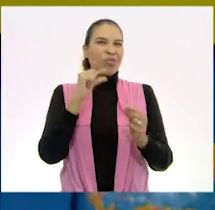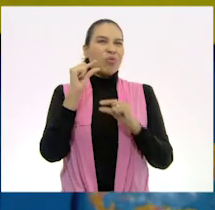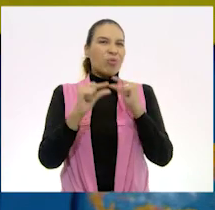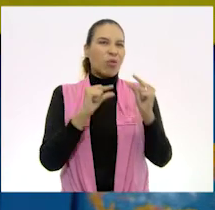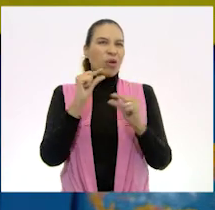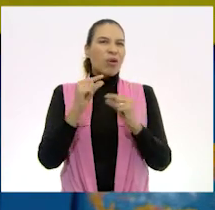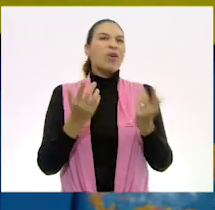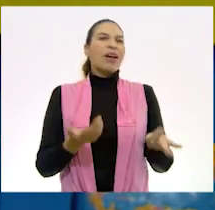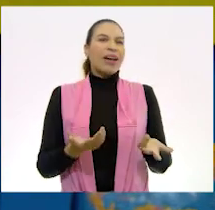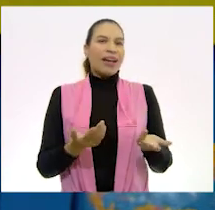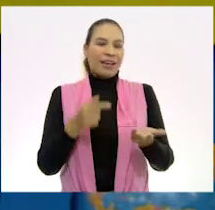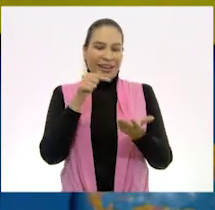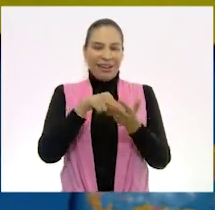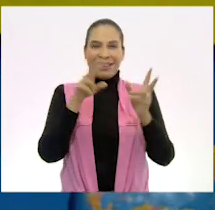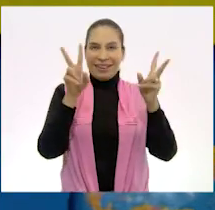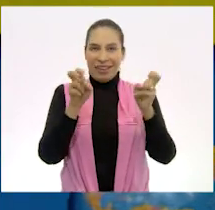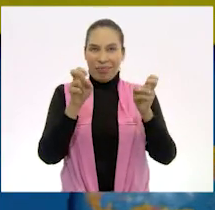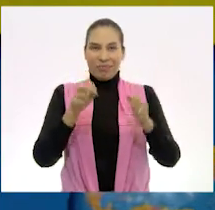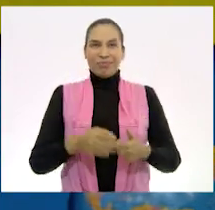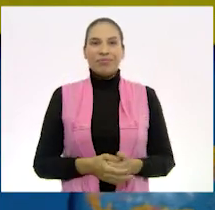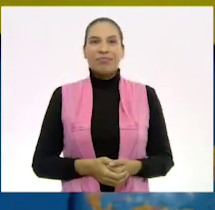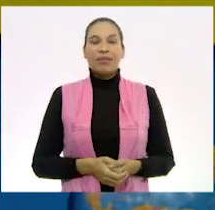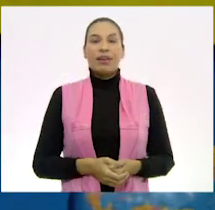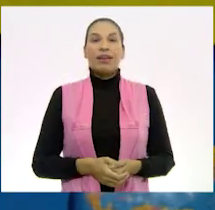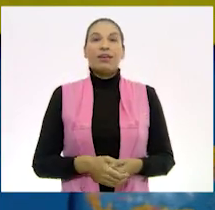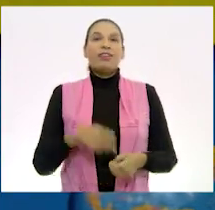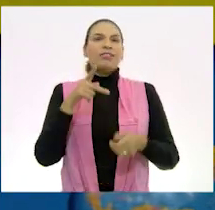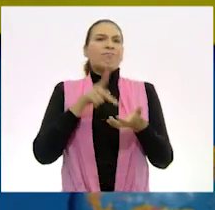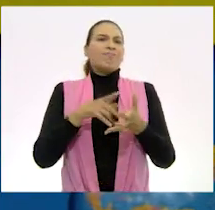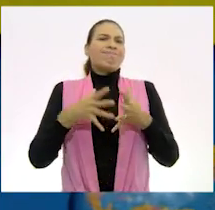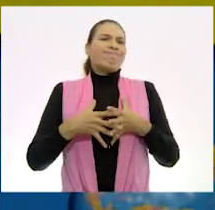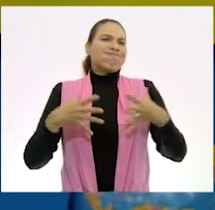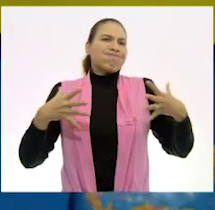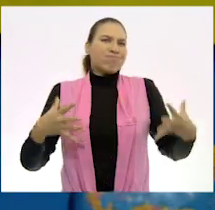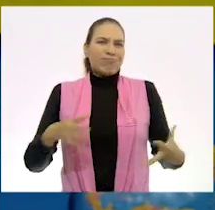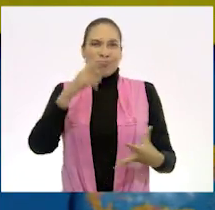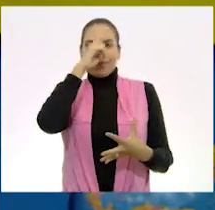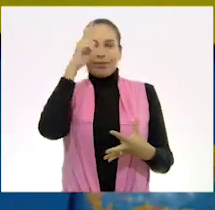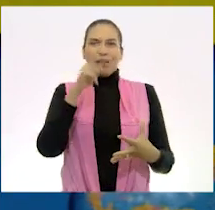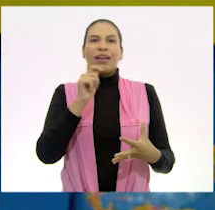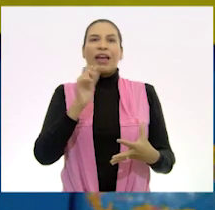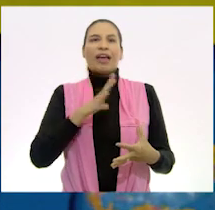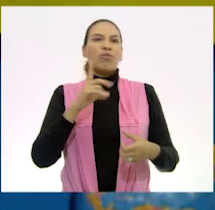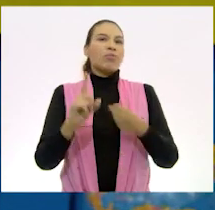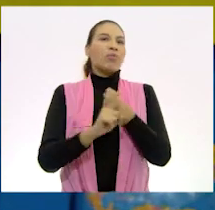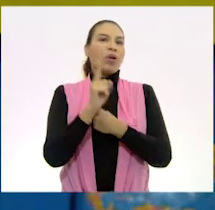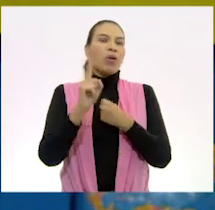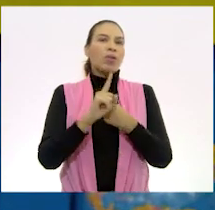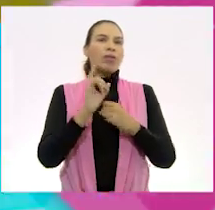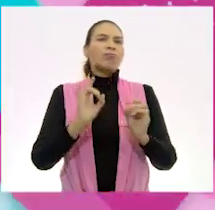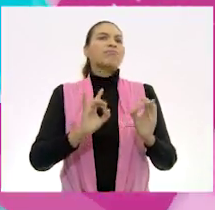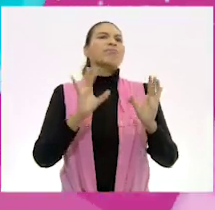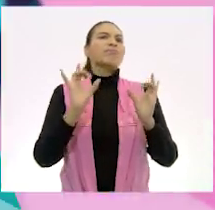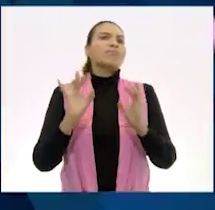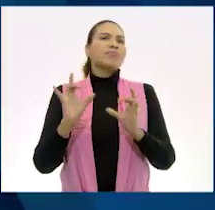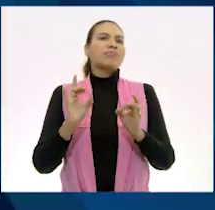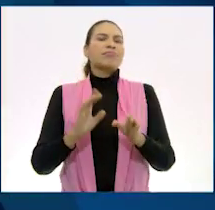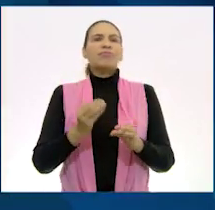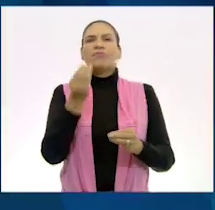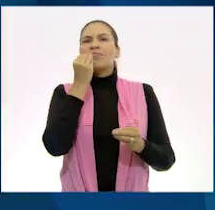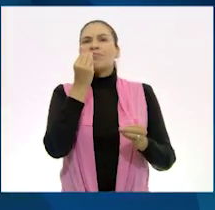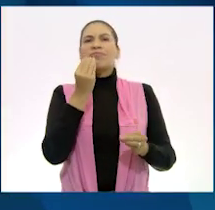más acerca de este tema. El sobrepeso y la obesidad son problemas causados por